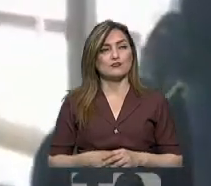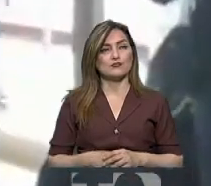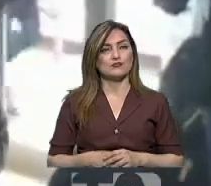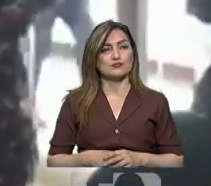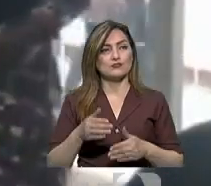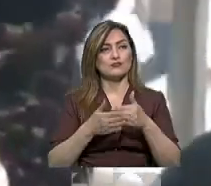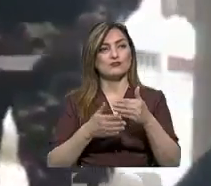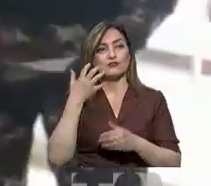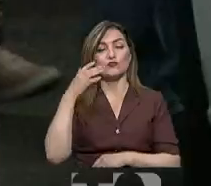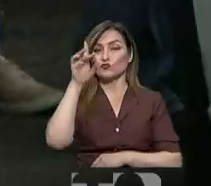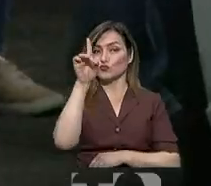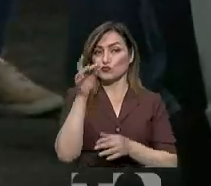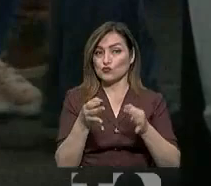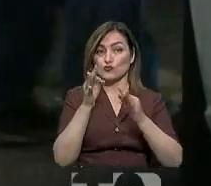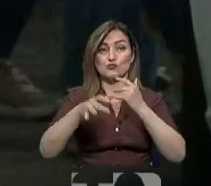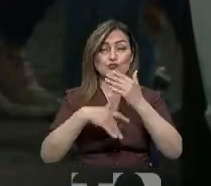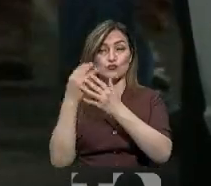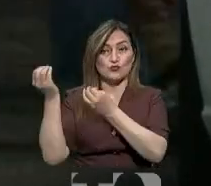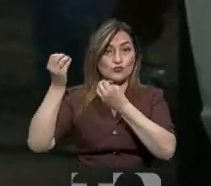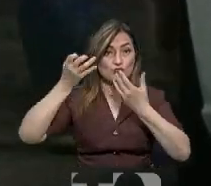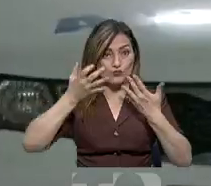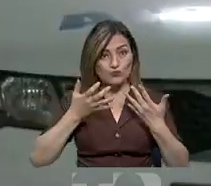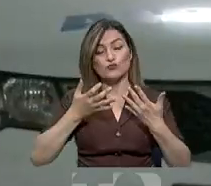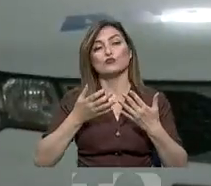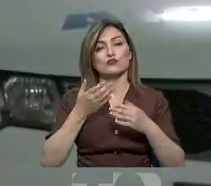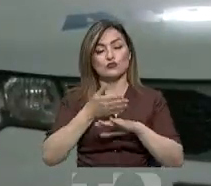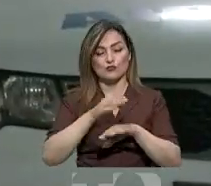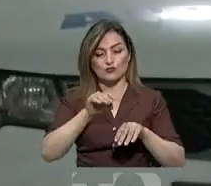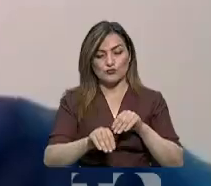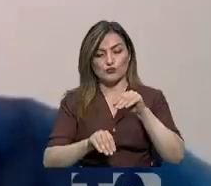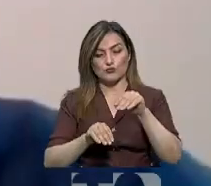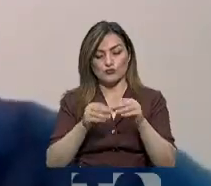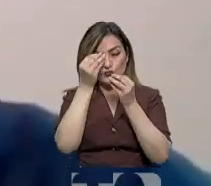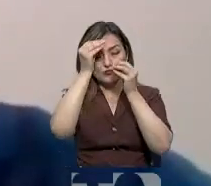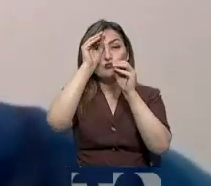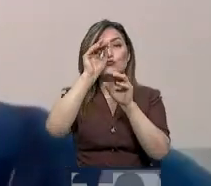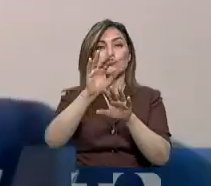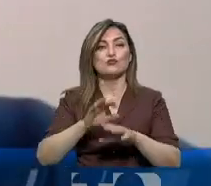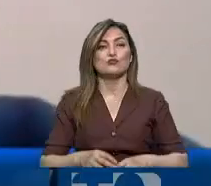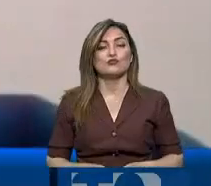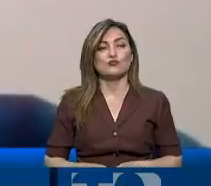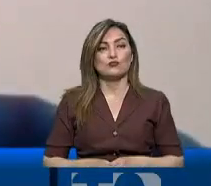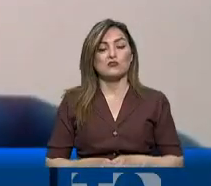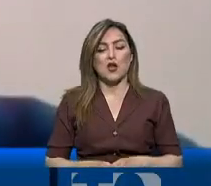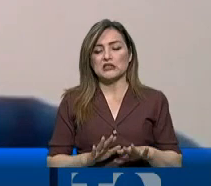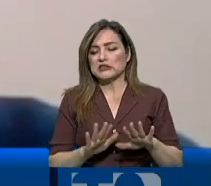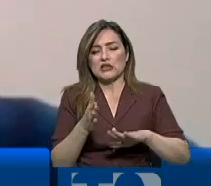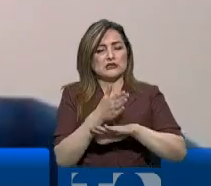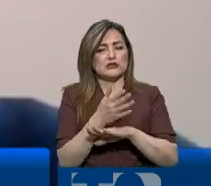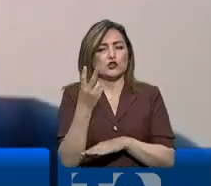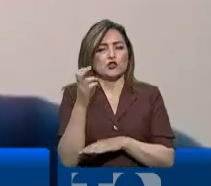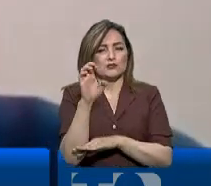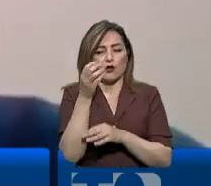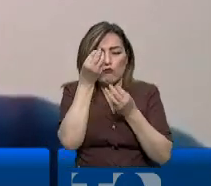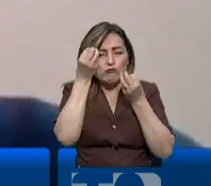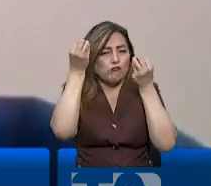Hasta el 1 de febrero se procesará toda la información para la posterior elaboración del informe. Como se ha abocado conocimiento, el 12 de